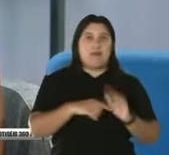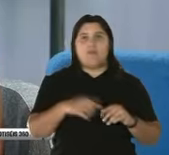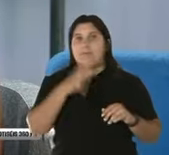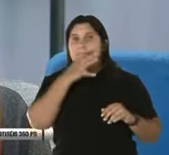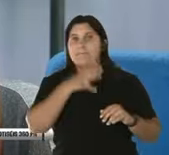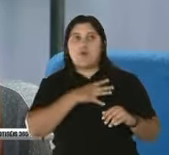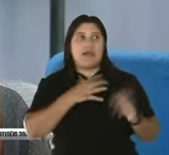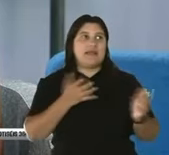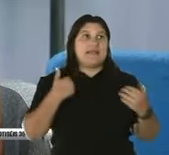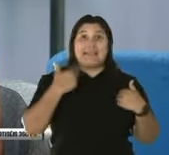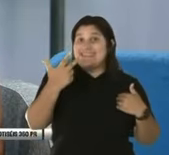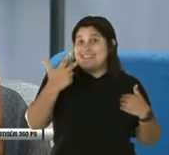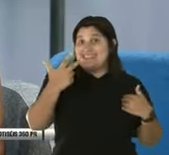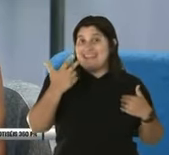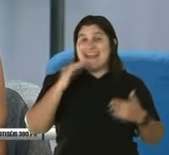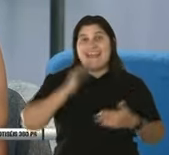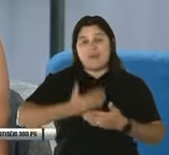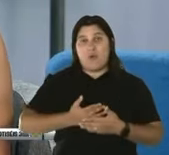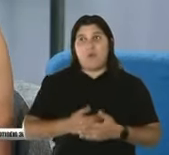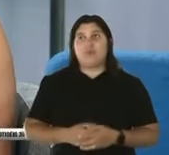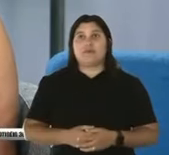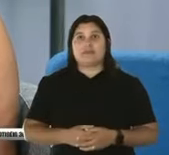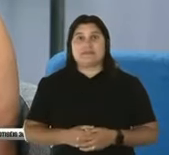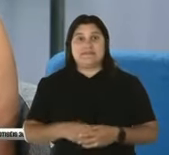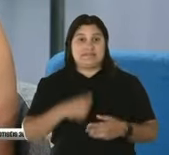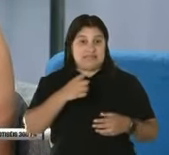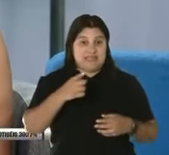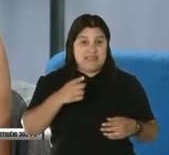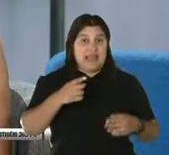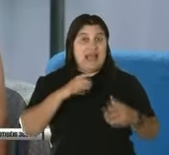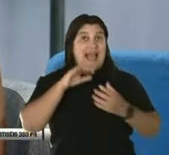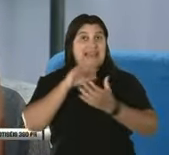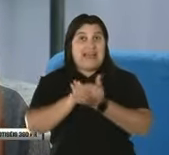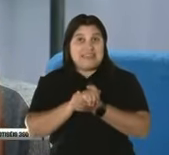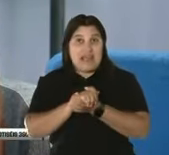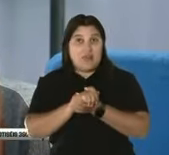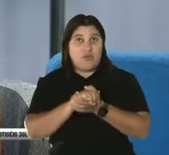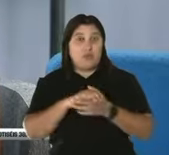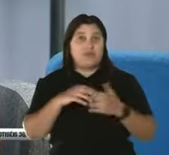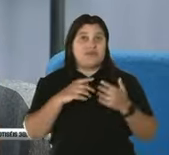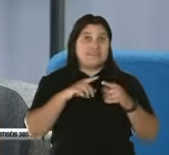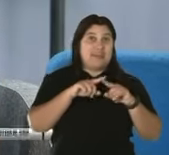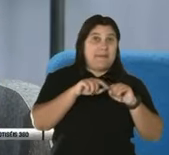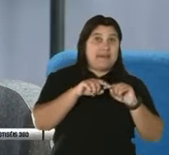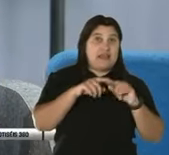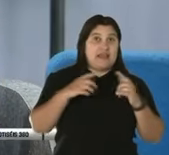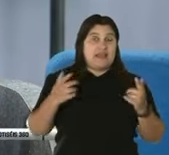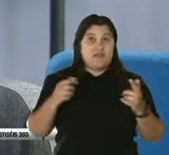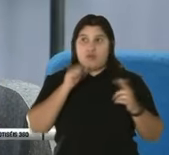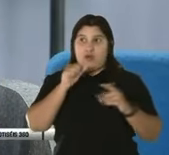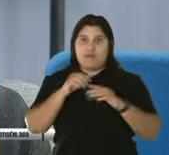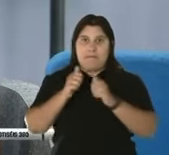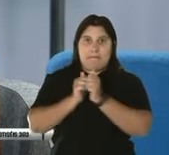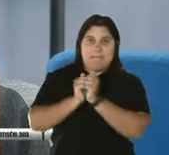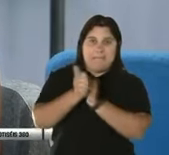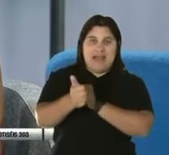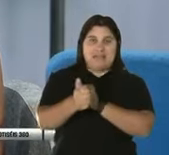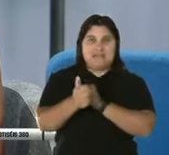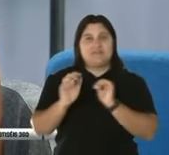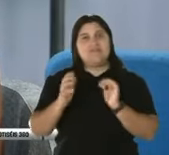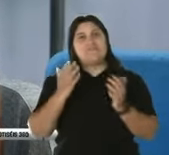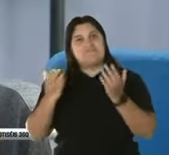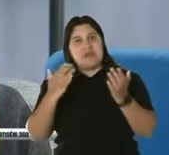que tiene tres hijos verdad Y está rindiendo casado según el ingreso que no se exceda de los límites pues